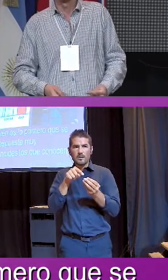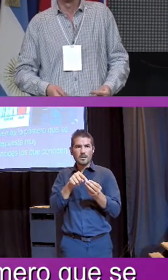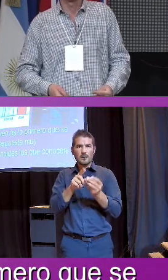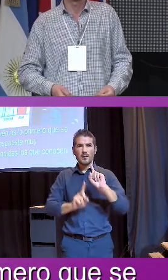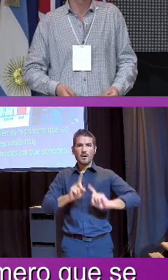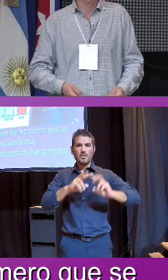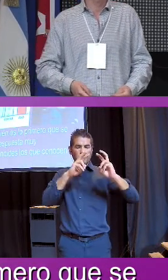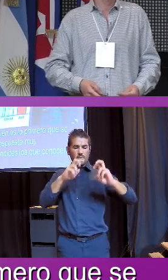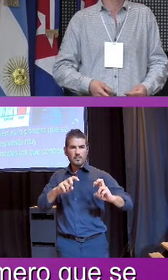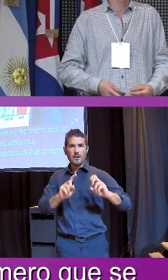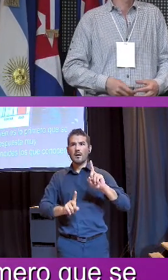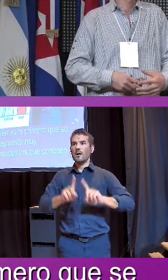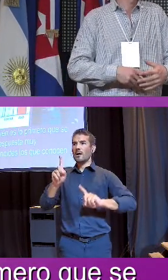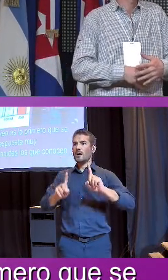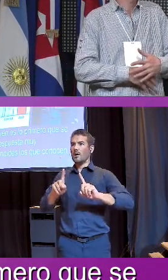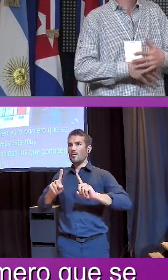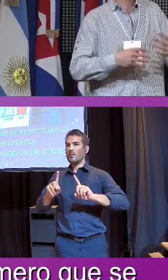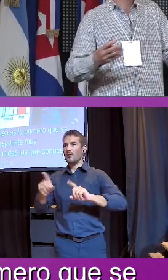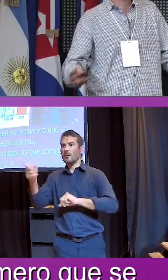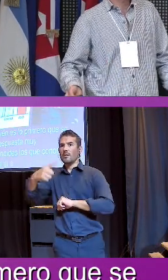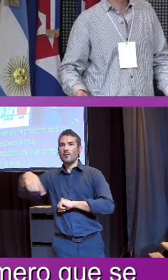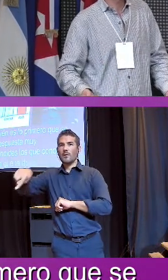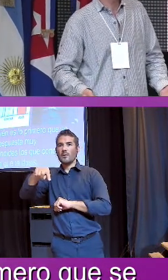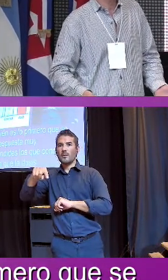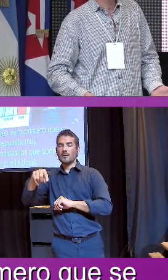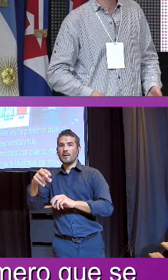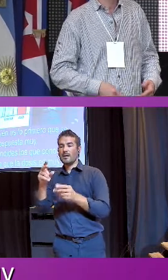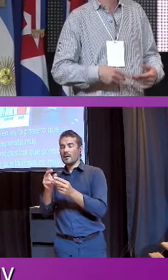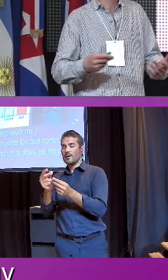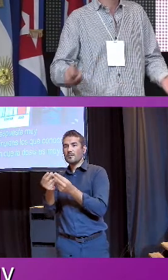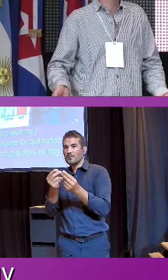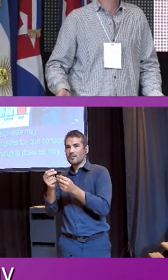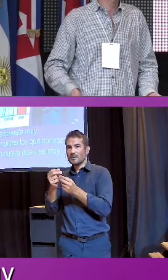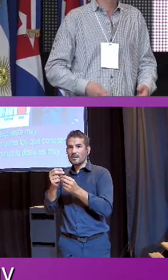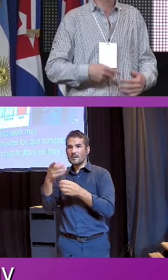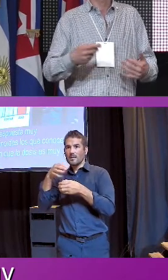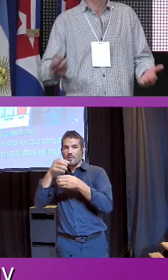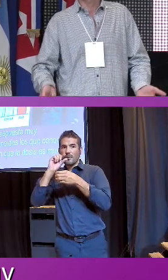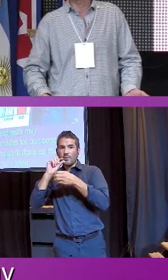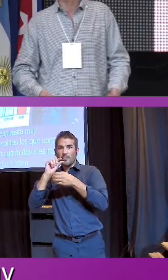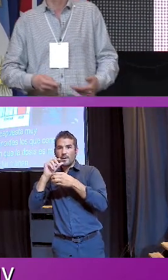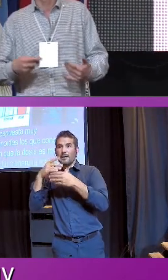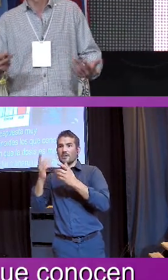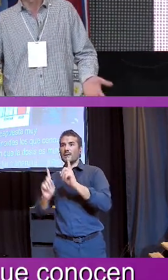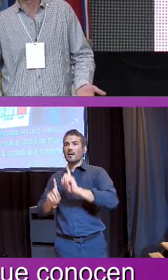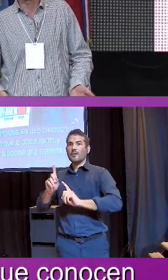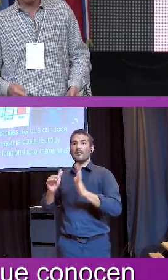está utilizando, saben que la dosis es muy diferente en cada persona, en algunos funciona de una manera, en otros de